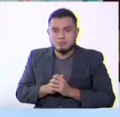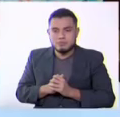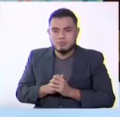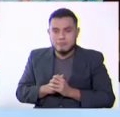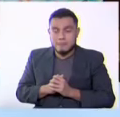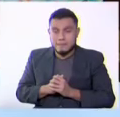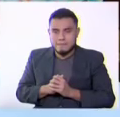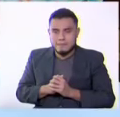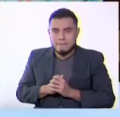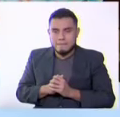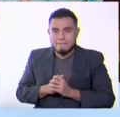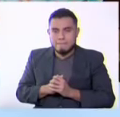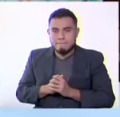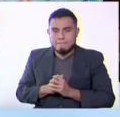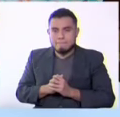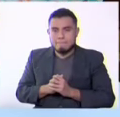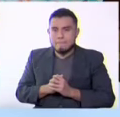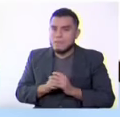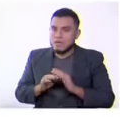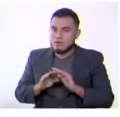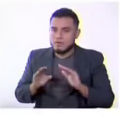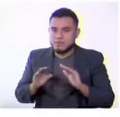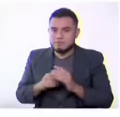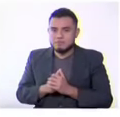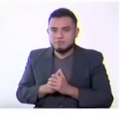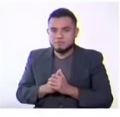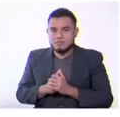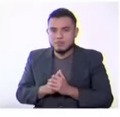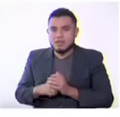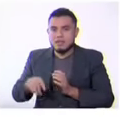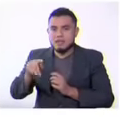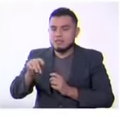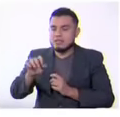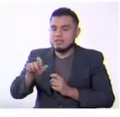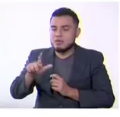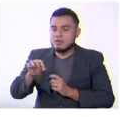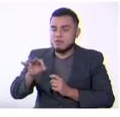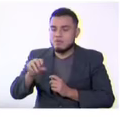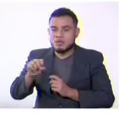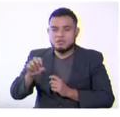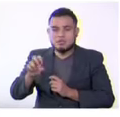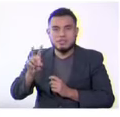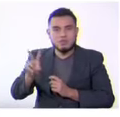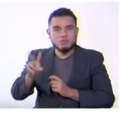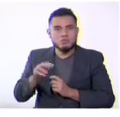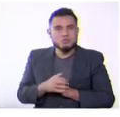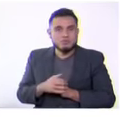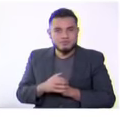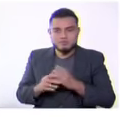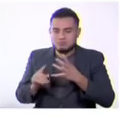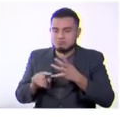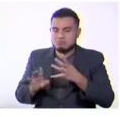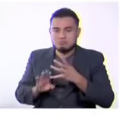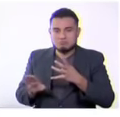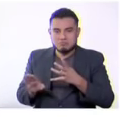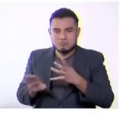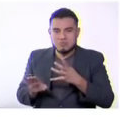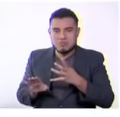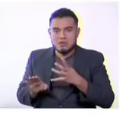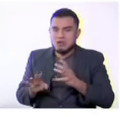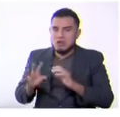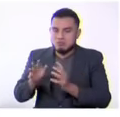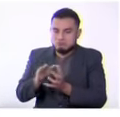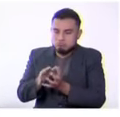célula, dando al final la telofase 2. En la telofase 2 se completa la